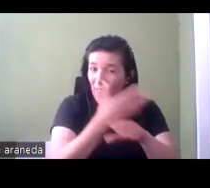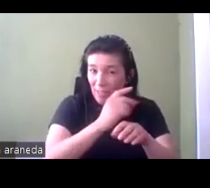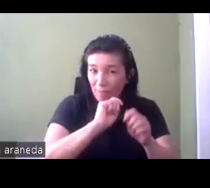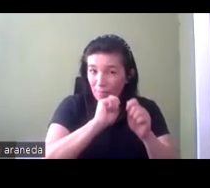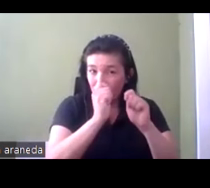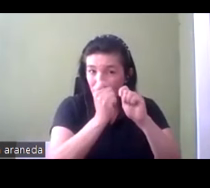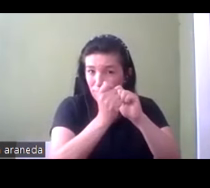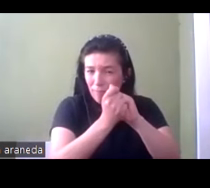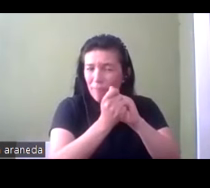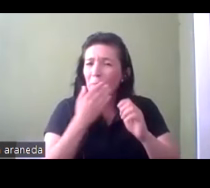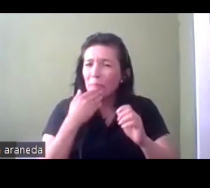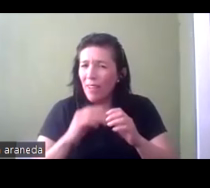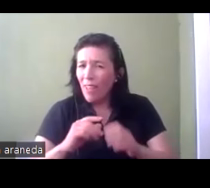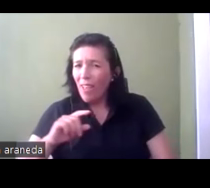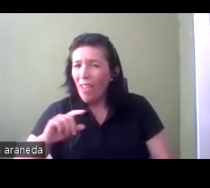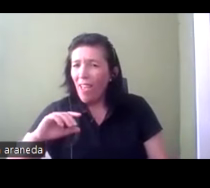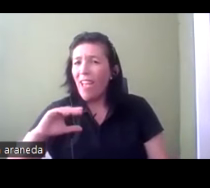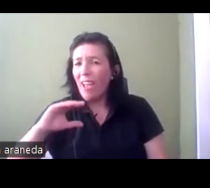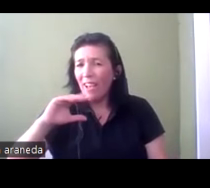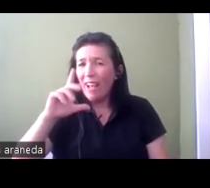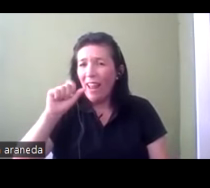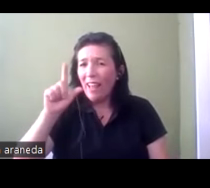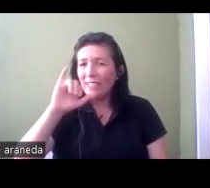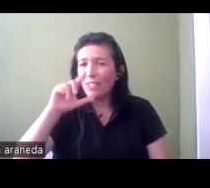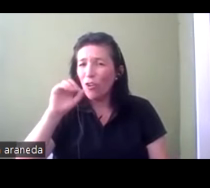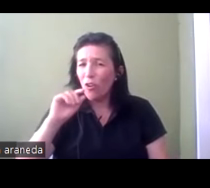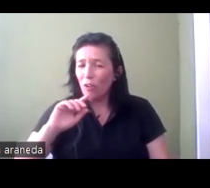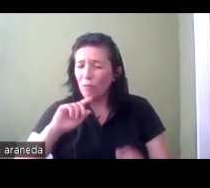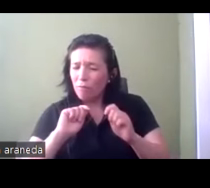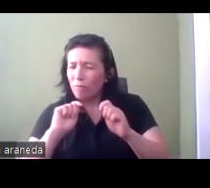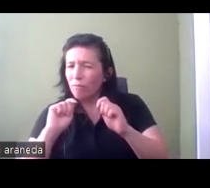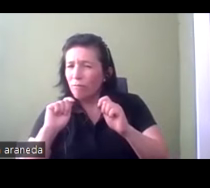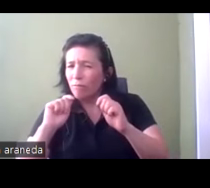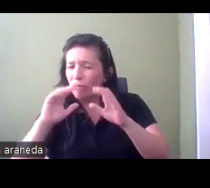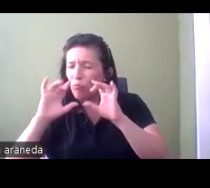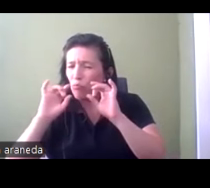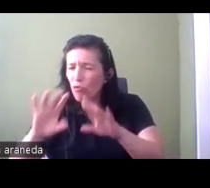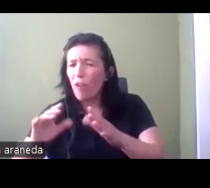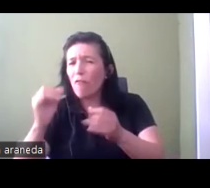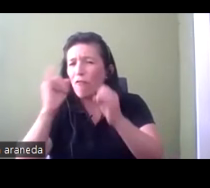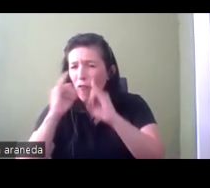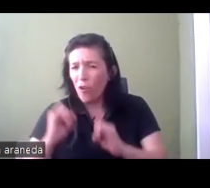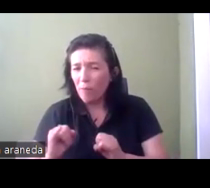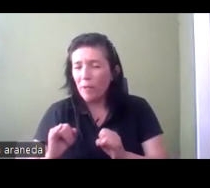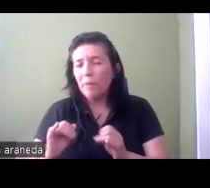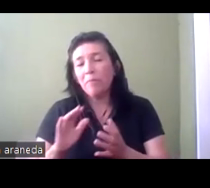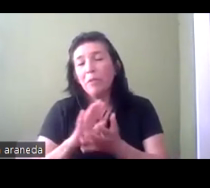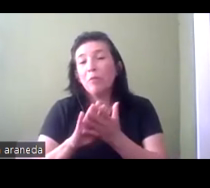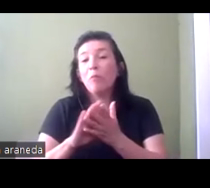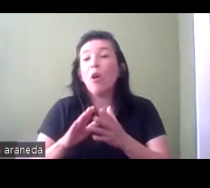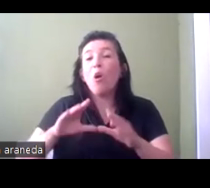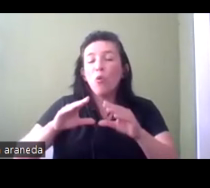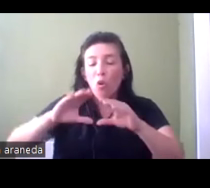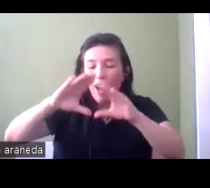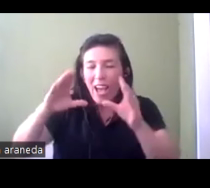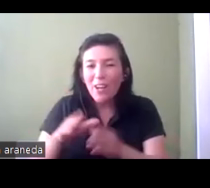nuevas formas cerámicas que terminan siendo muy emblemáticas también para identificar la cultura de Guita, como pueden ser, por ejemplo, los jarros patos o los